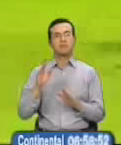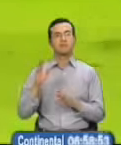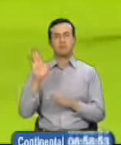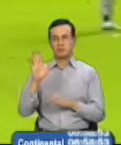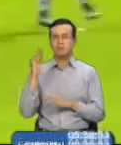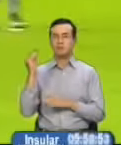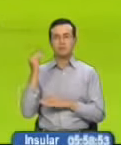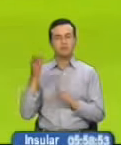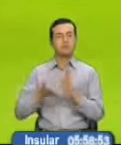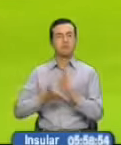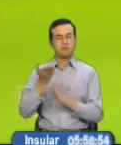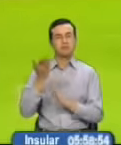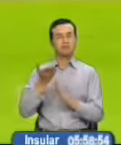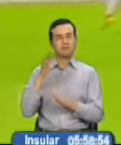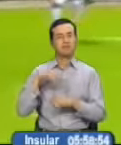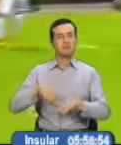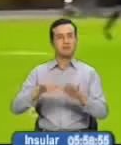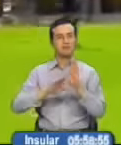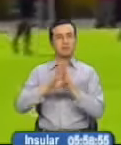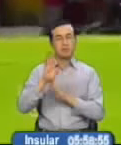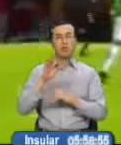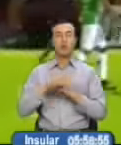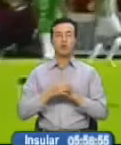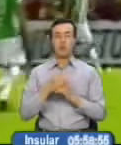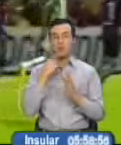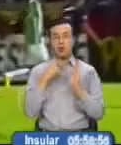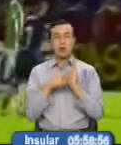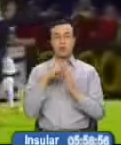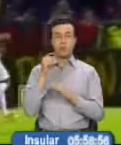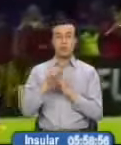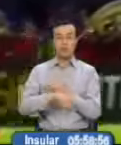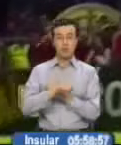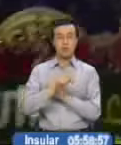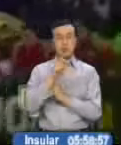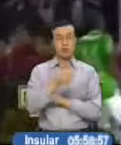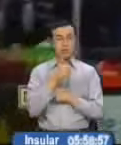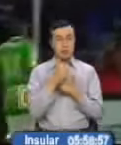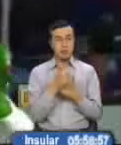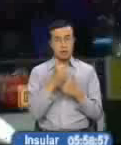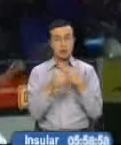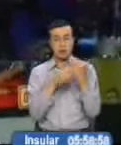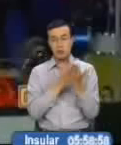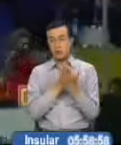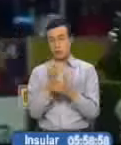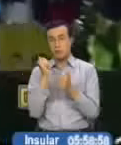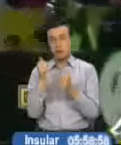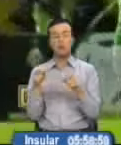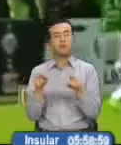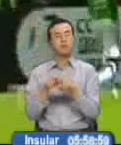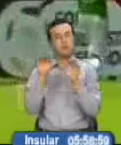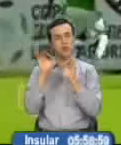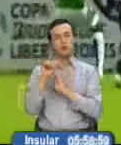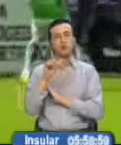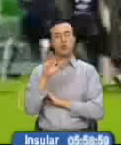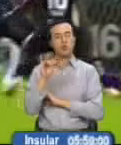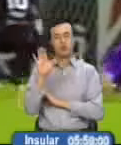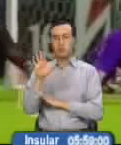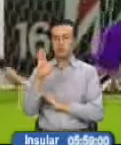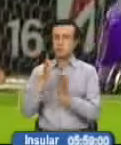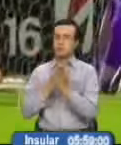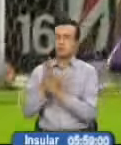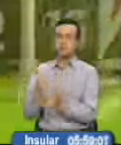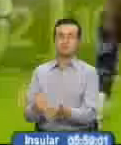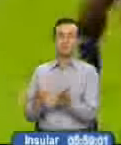futuro. Se dice que tanto en la vida como en el fútbol, al que obra bien, le va bien. Y ese es el caso de Luis El Cunti